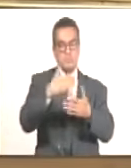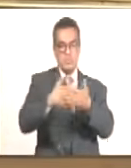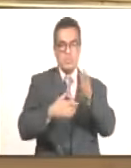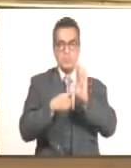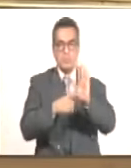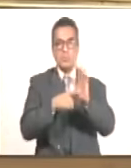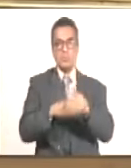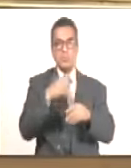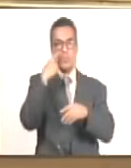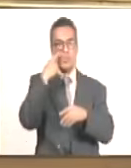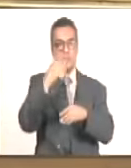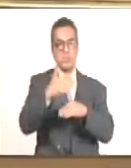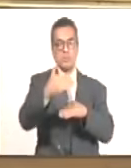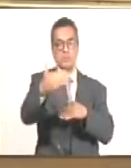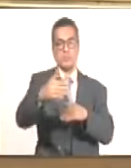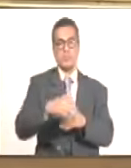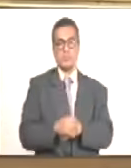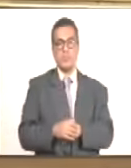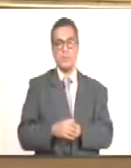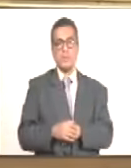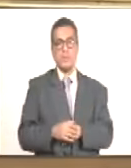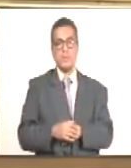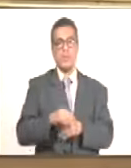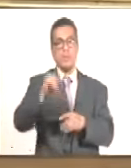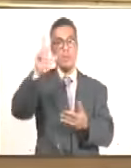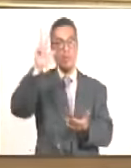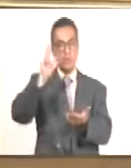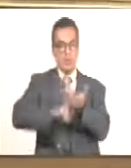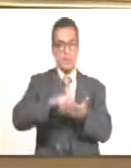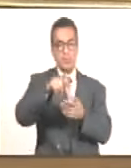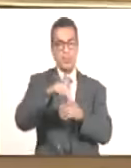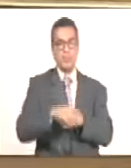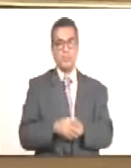presentado, sírvanse a manifestarlo con la señal de costumbre. Queda aprobado.